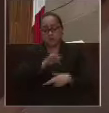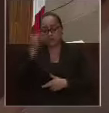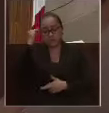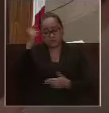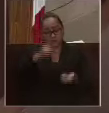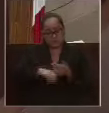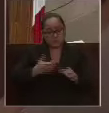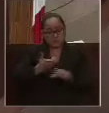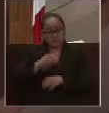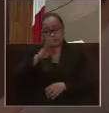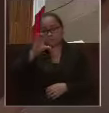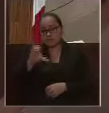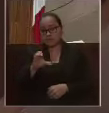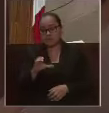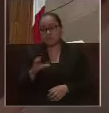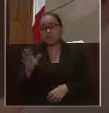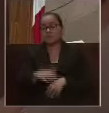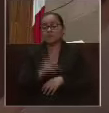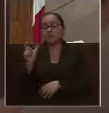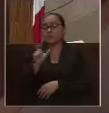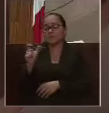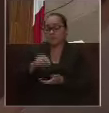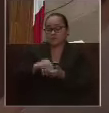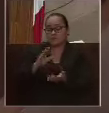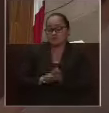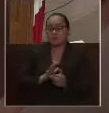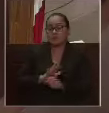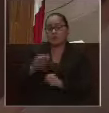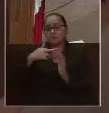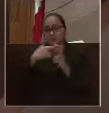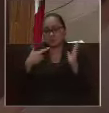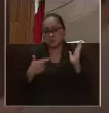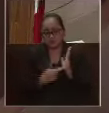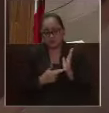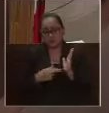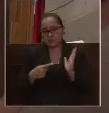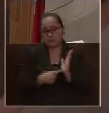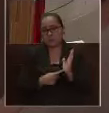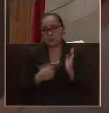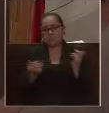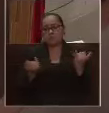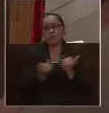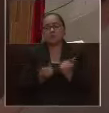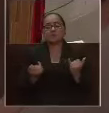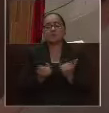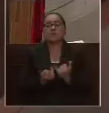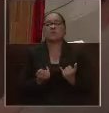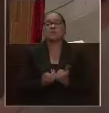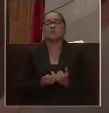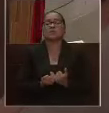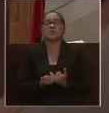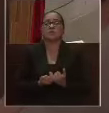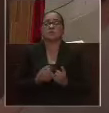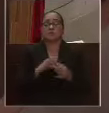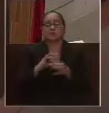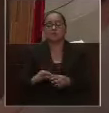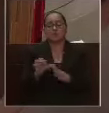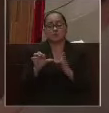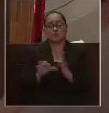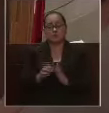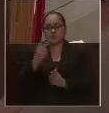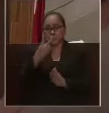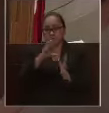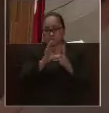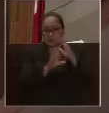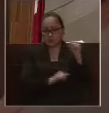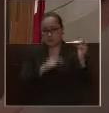nivel local, justamente al establecerse estas medidas o acciones afirmativas. Y hace una interpretación del artículo segundo